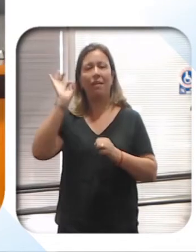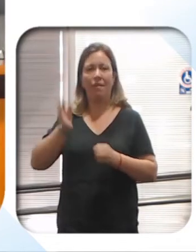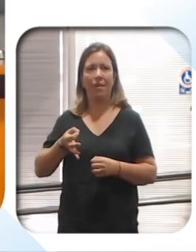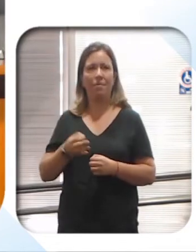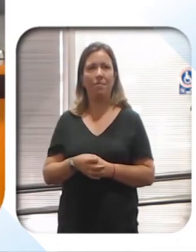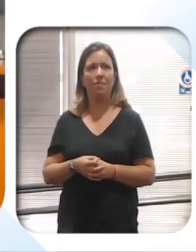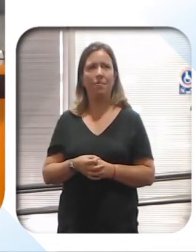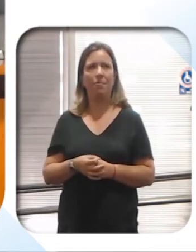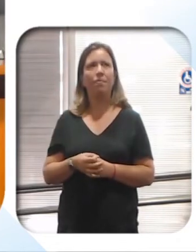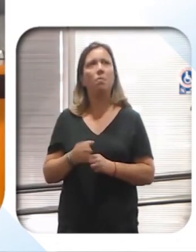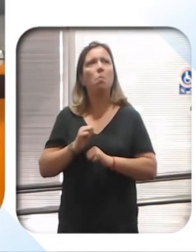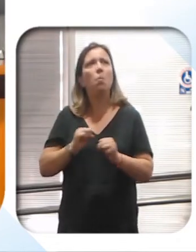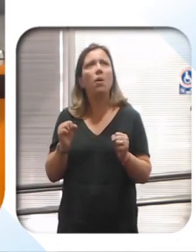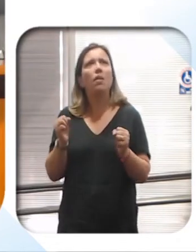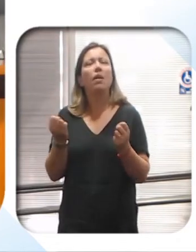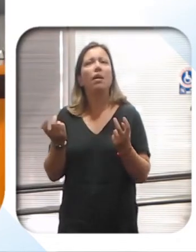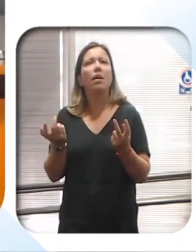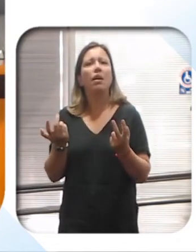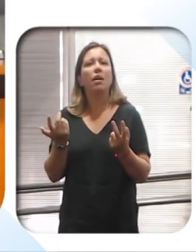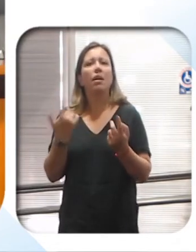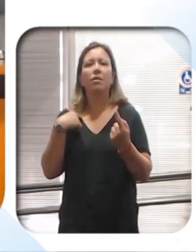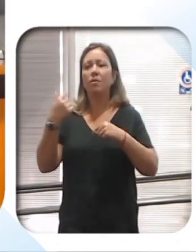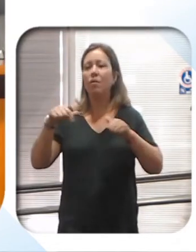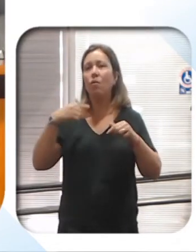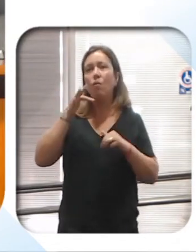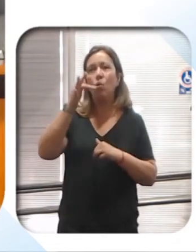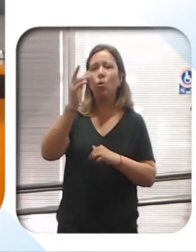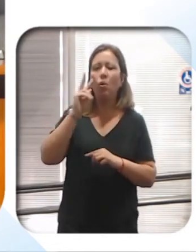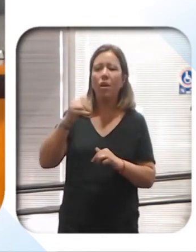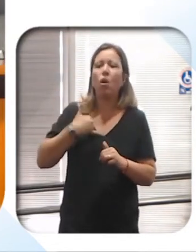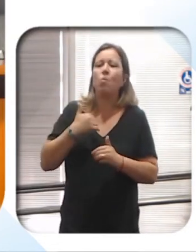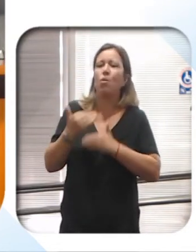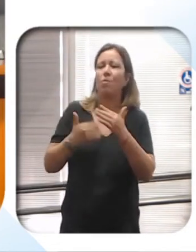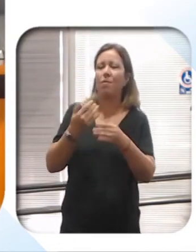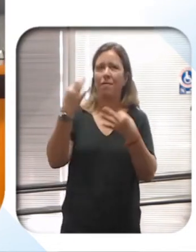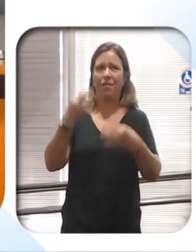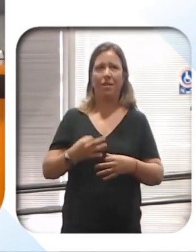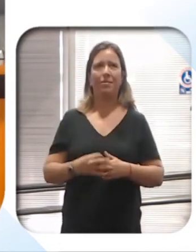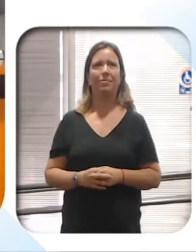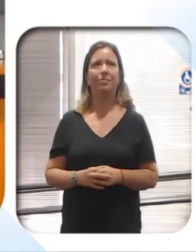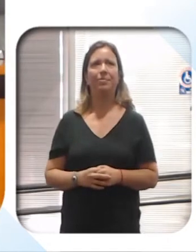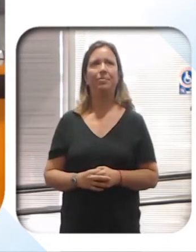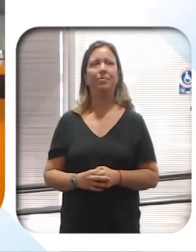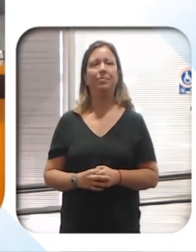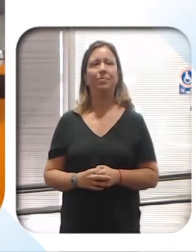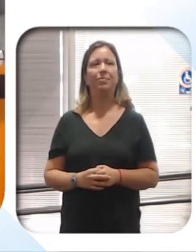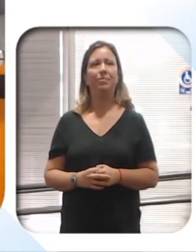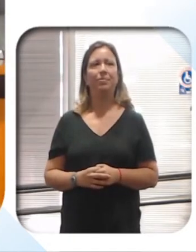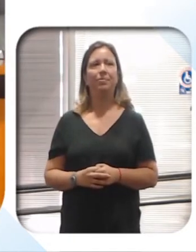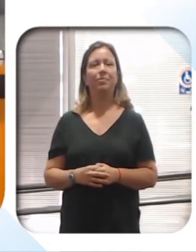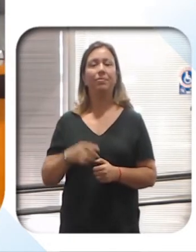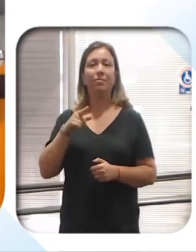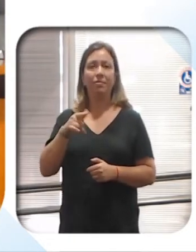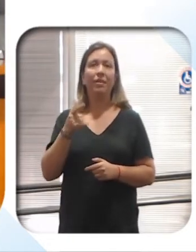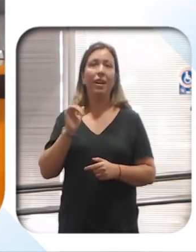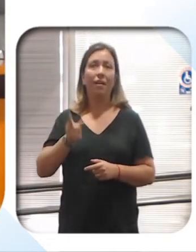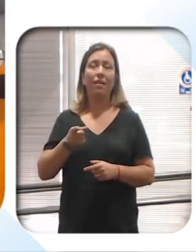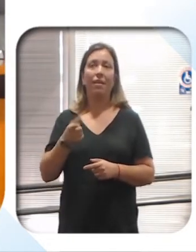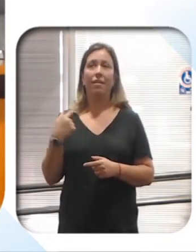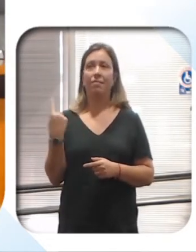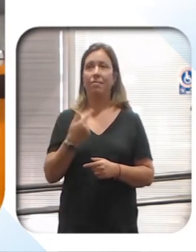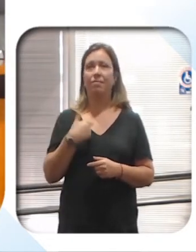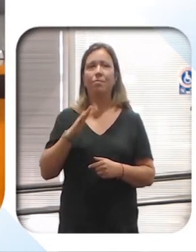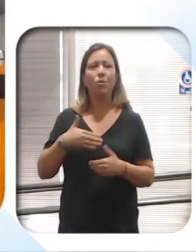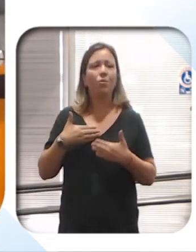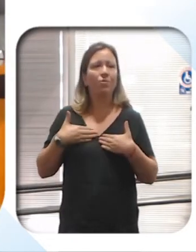y podamos enfrentarlos y desarrollarlos de la mejor manera. Para nosotros es un gusto, además,